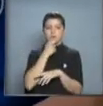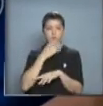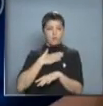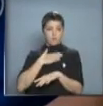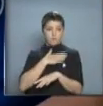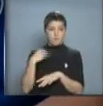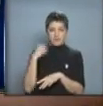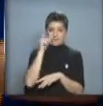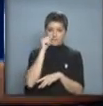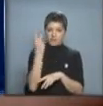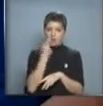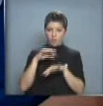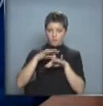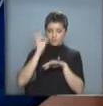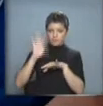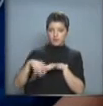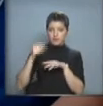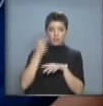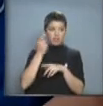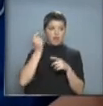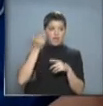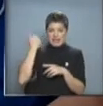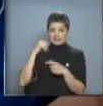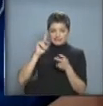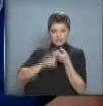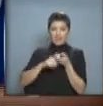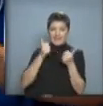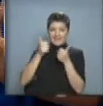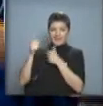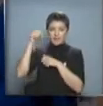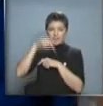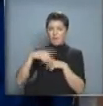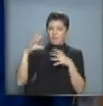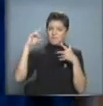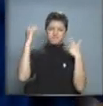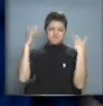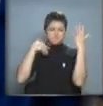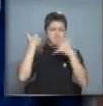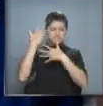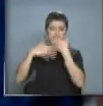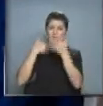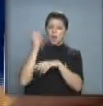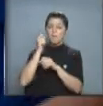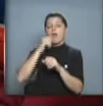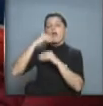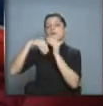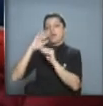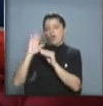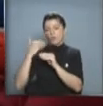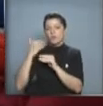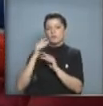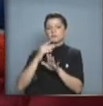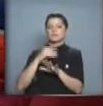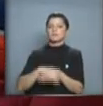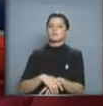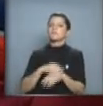separados y uno ve que se casaron todos felices, pero después ahora hay guerra, así. Sí, bueno, pero uno familia, no tiene que guiarse. ¿No se te cruzó nadie que dijiste con